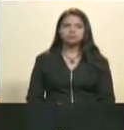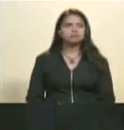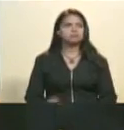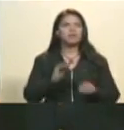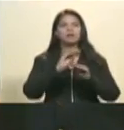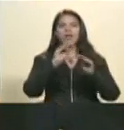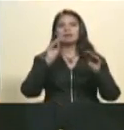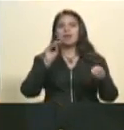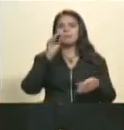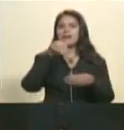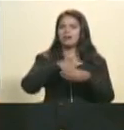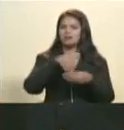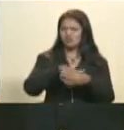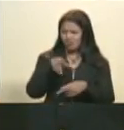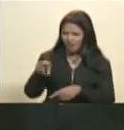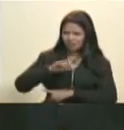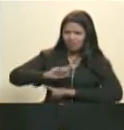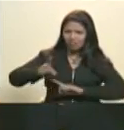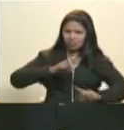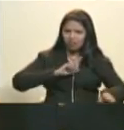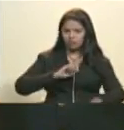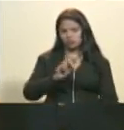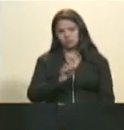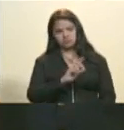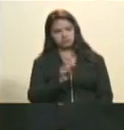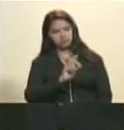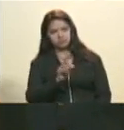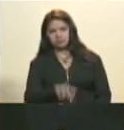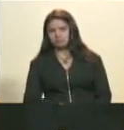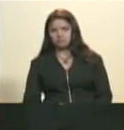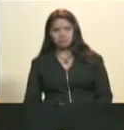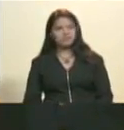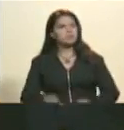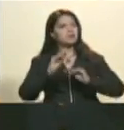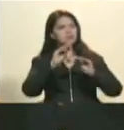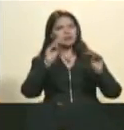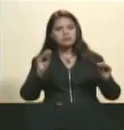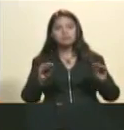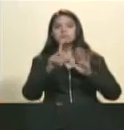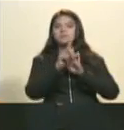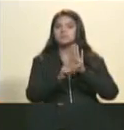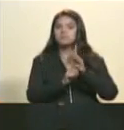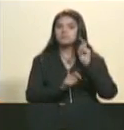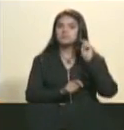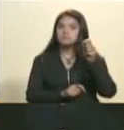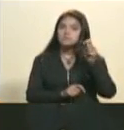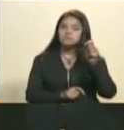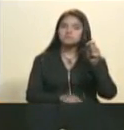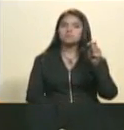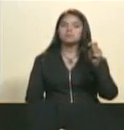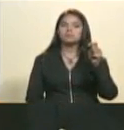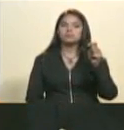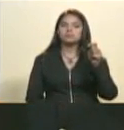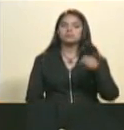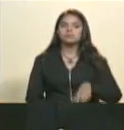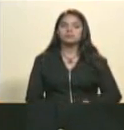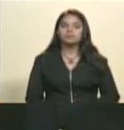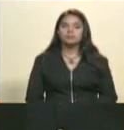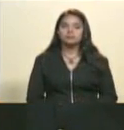a elecciones, no es un dictador quien invoca la Constitución de la República Bolivariana de